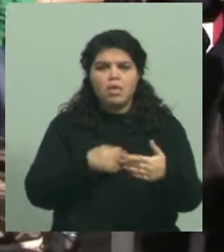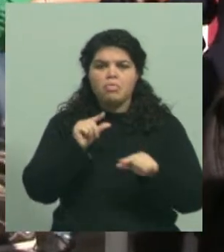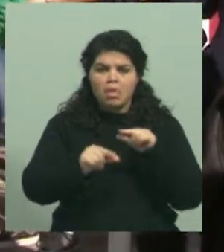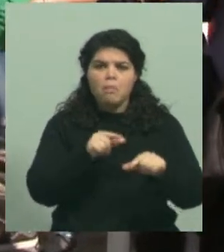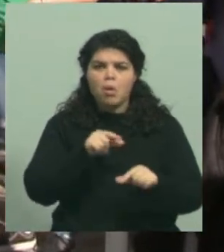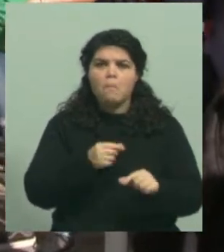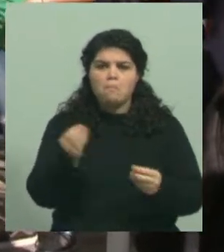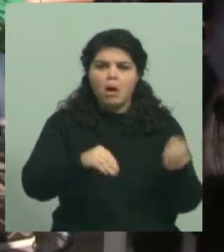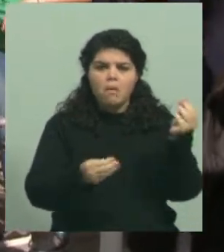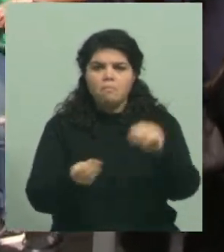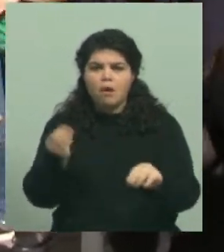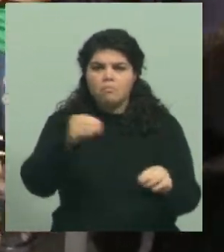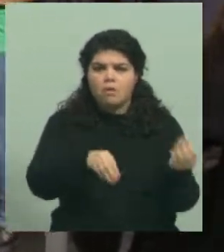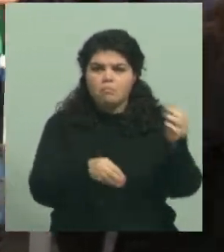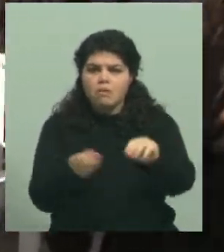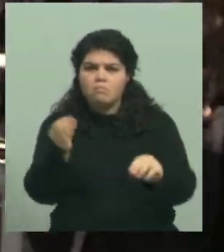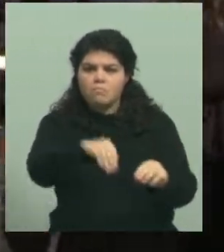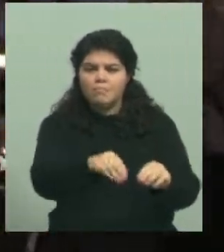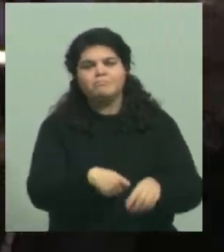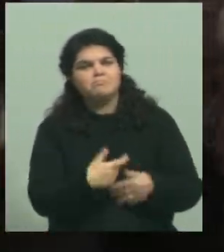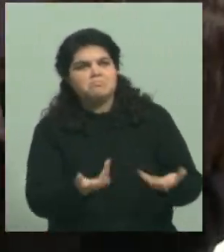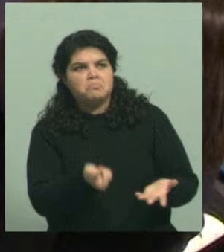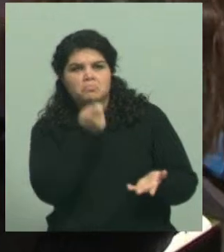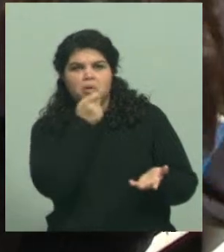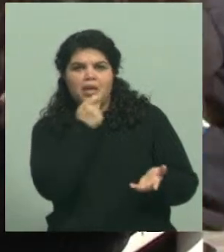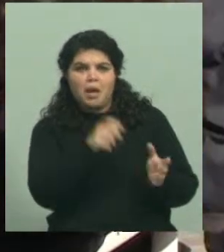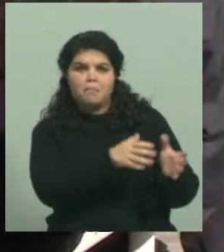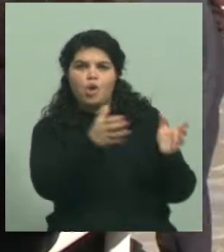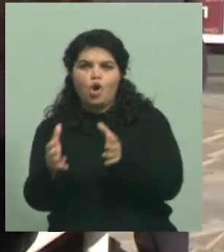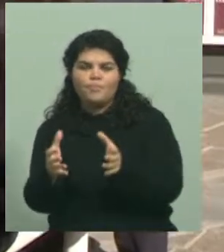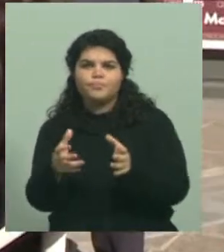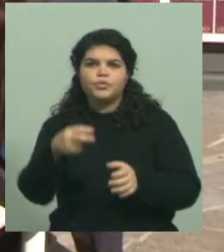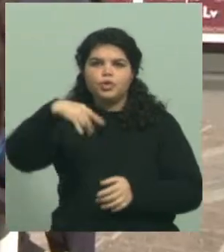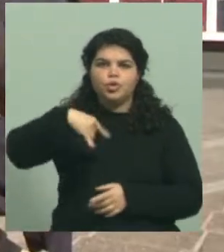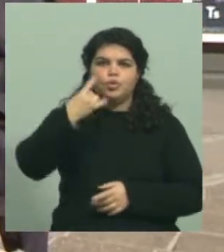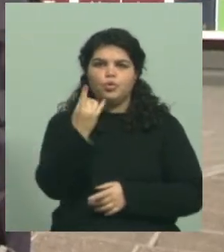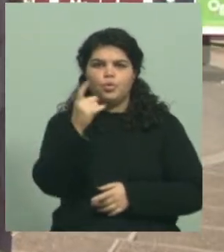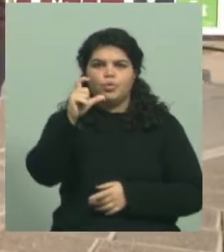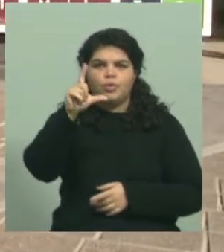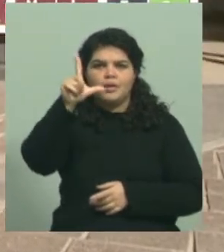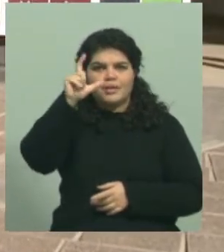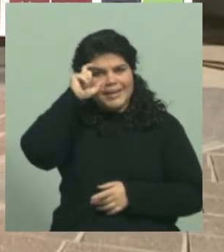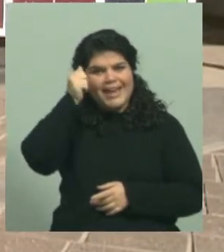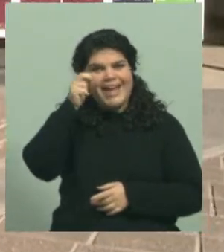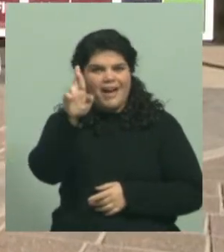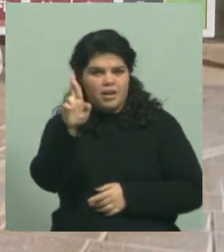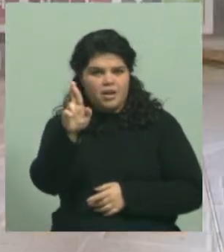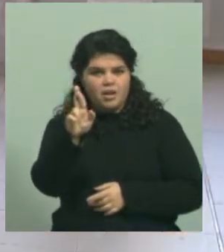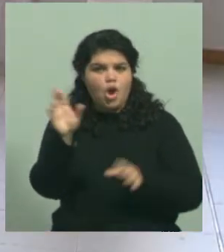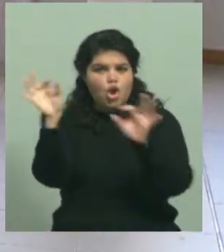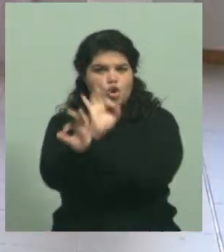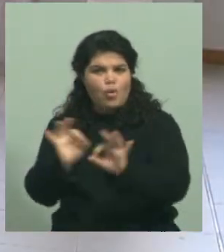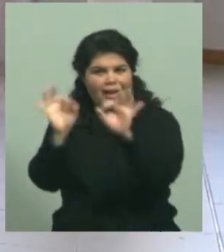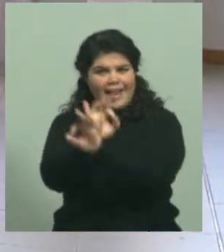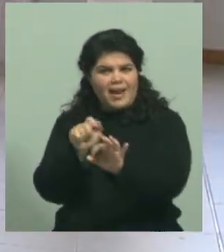comparativamente, tenemos un ciclo de, por ejemplo, nuclear, que otros países de la región no tienen, o un ciclo, por ejemplo, de